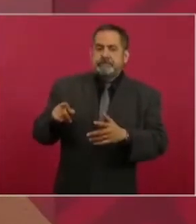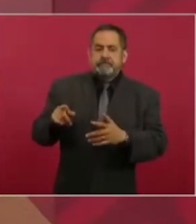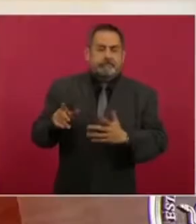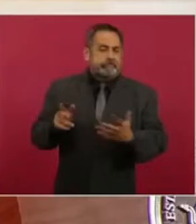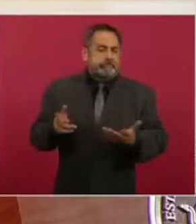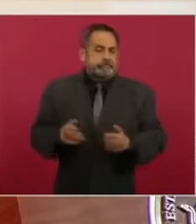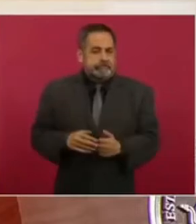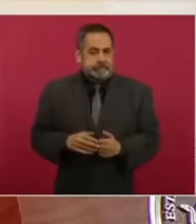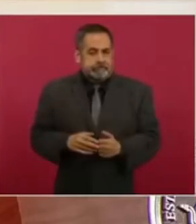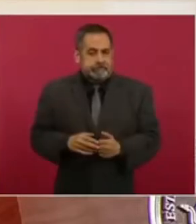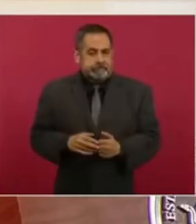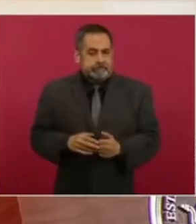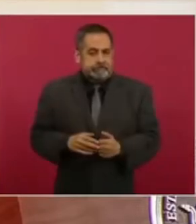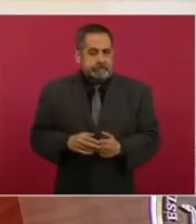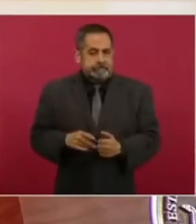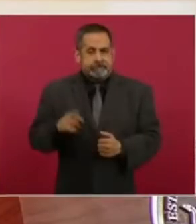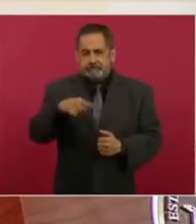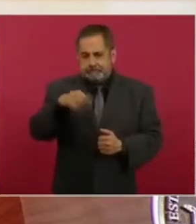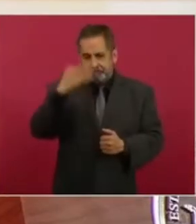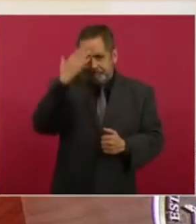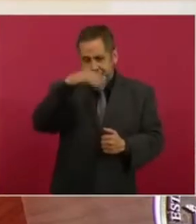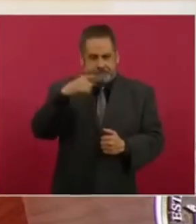pues sabe uno